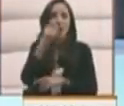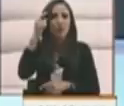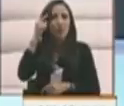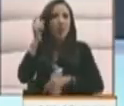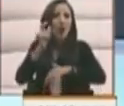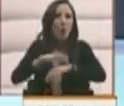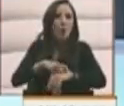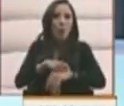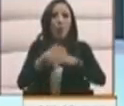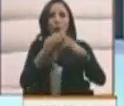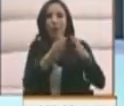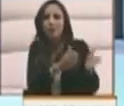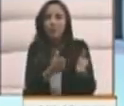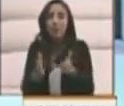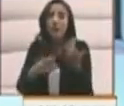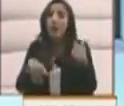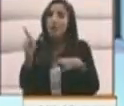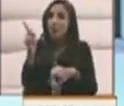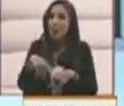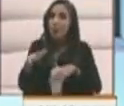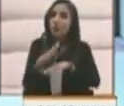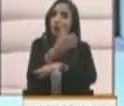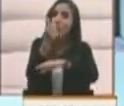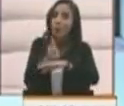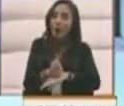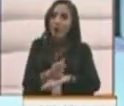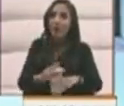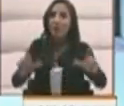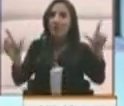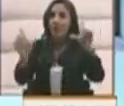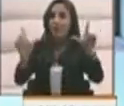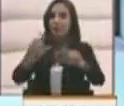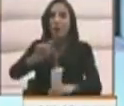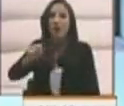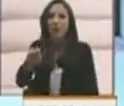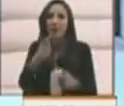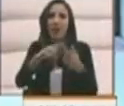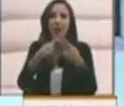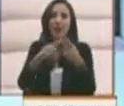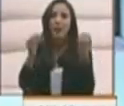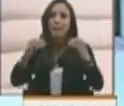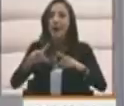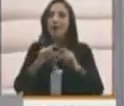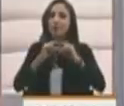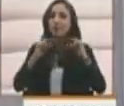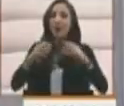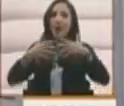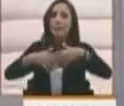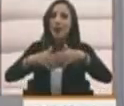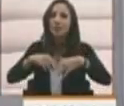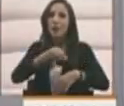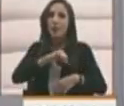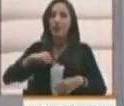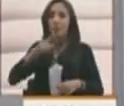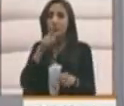Hablo también de medios de comunicación y de jerarquía de la Iglesia Católica y de fedecámaras que o